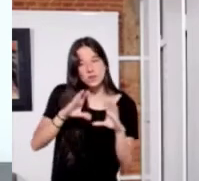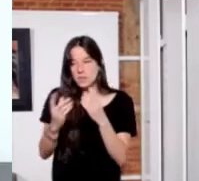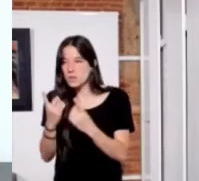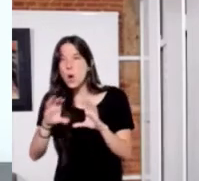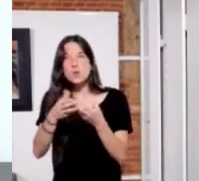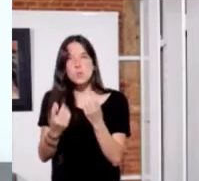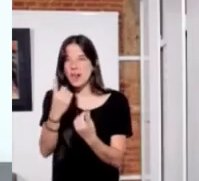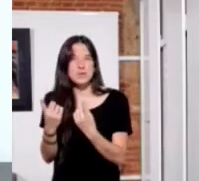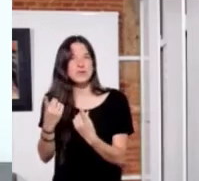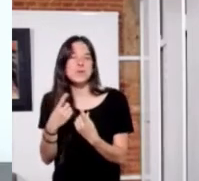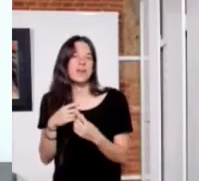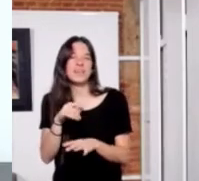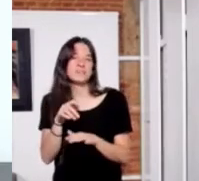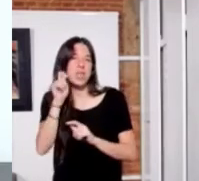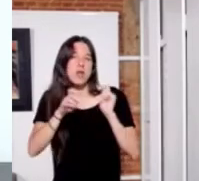ser llorados.